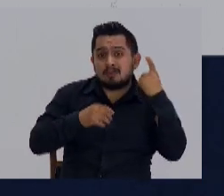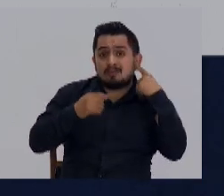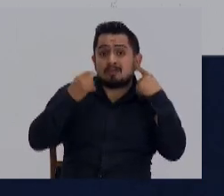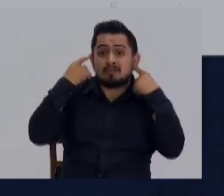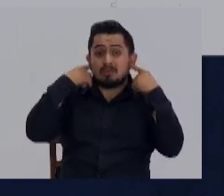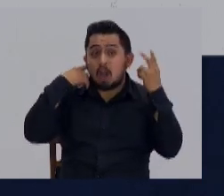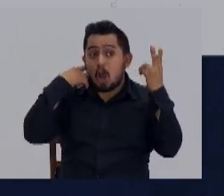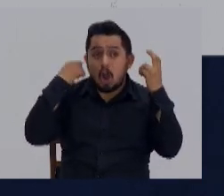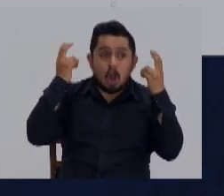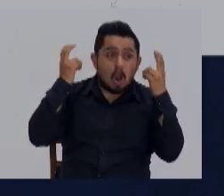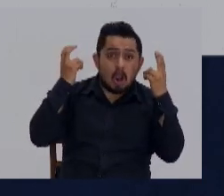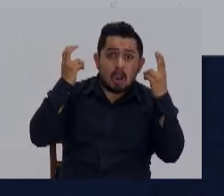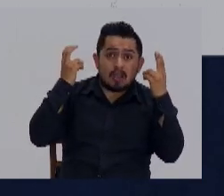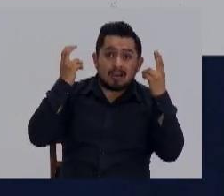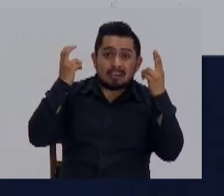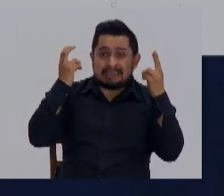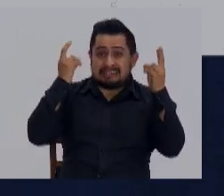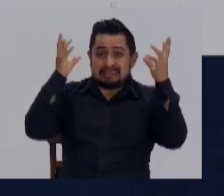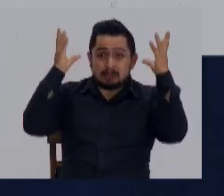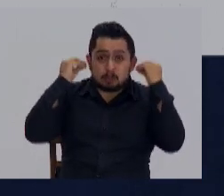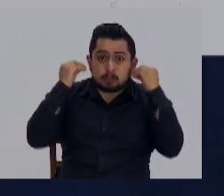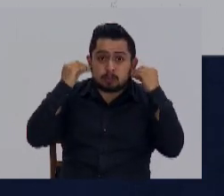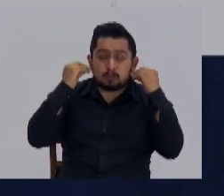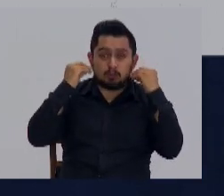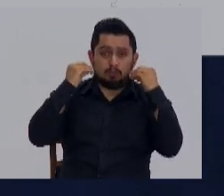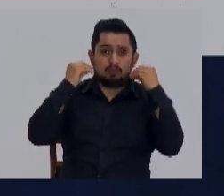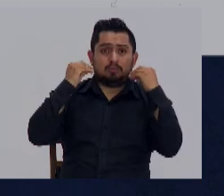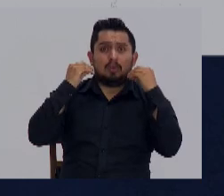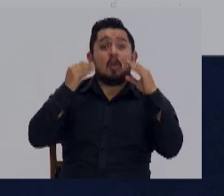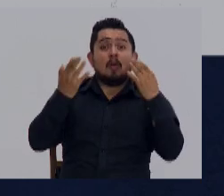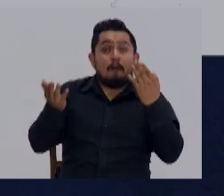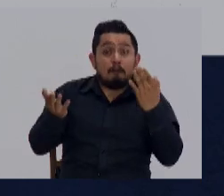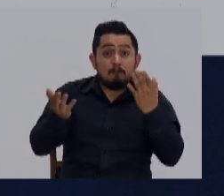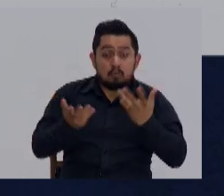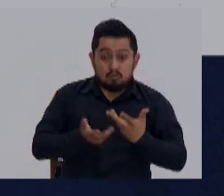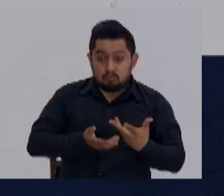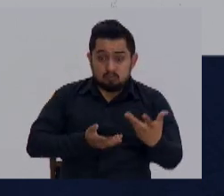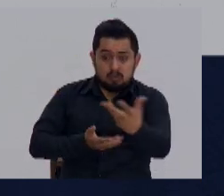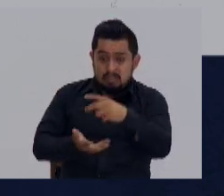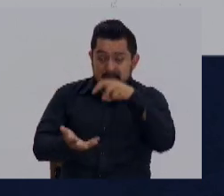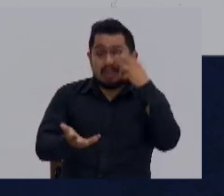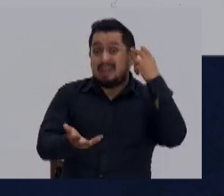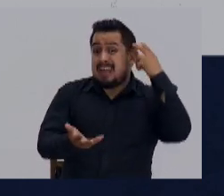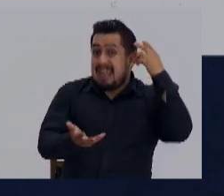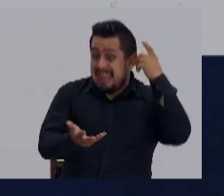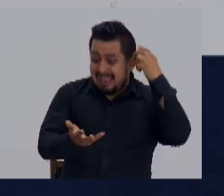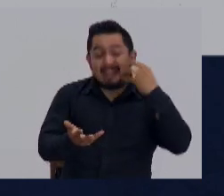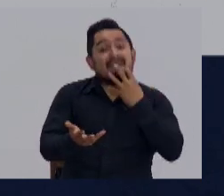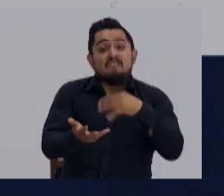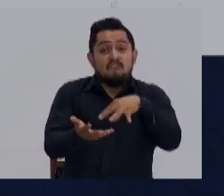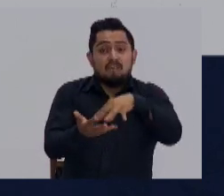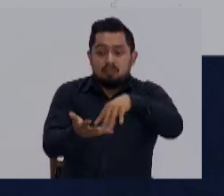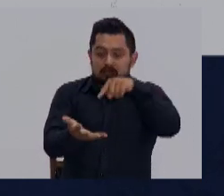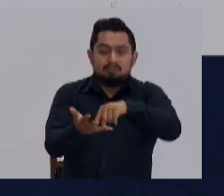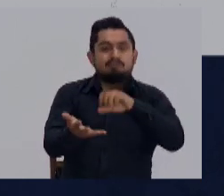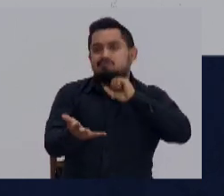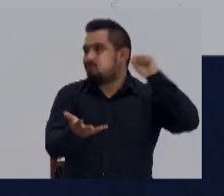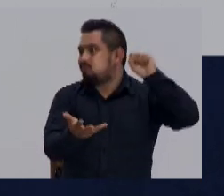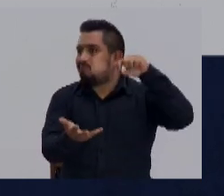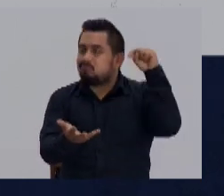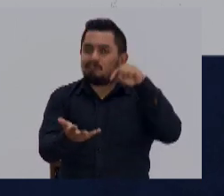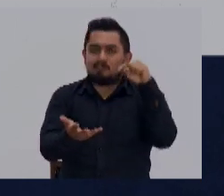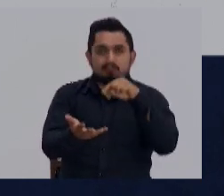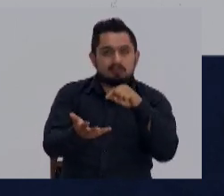oídos para oír y no oyen, porque son casa rebelde. Inclinemos nuestro rostro,